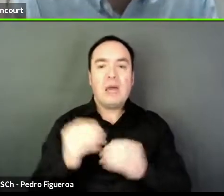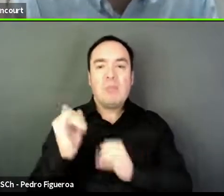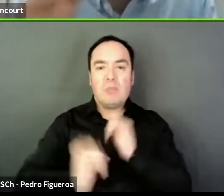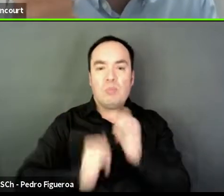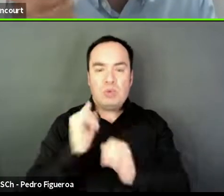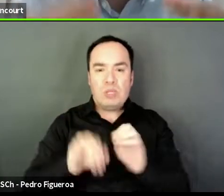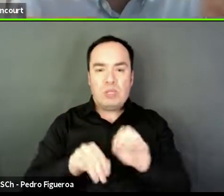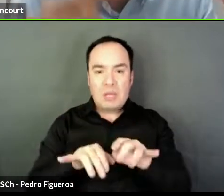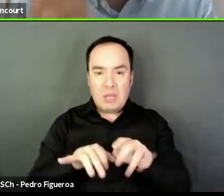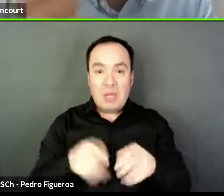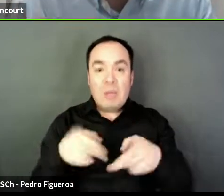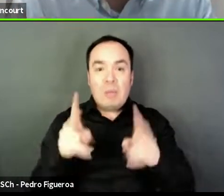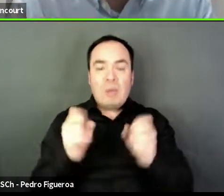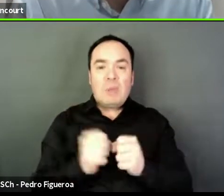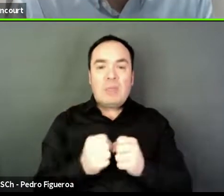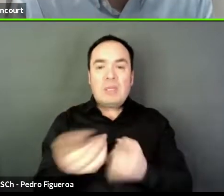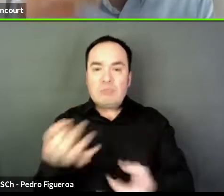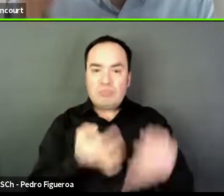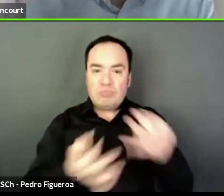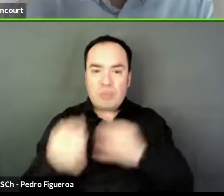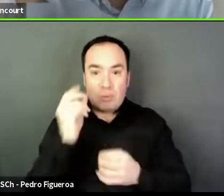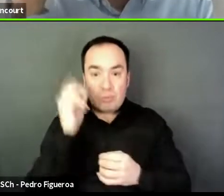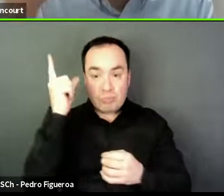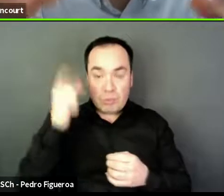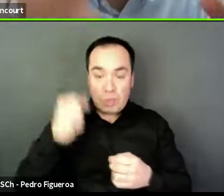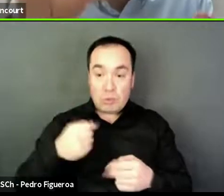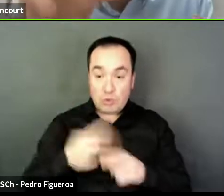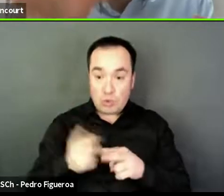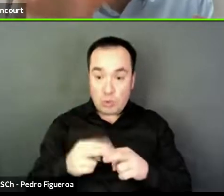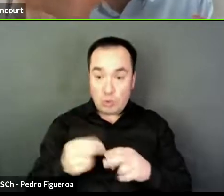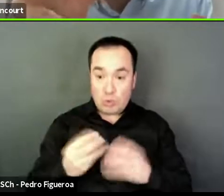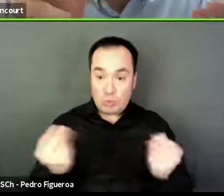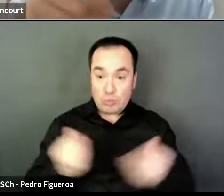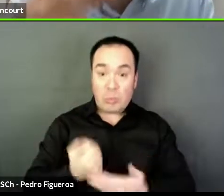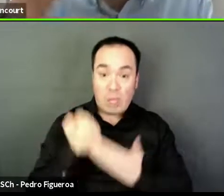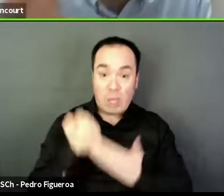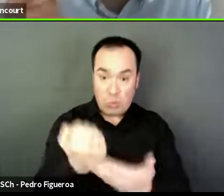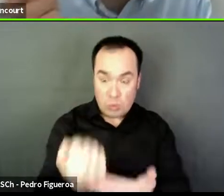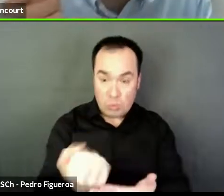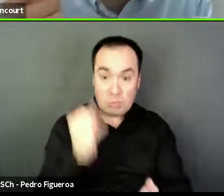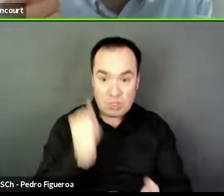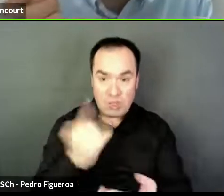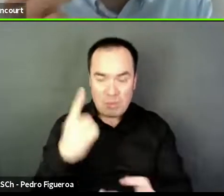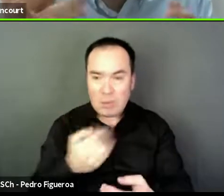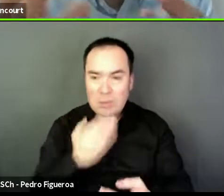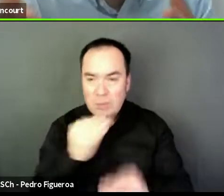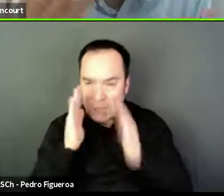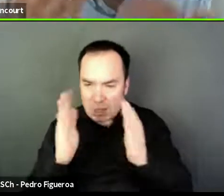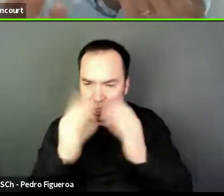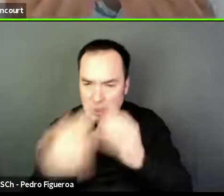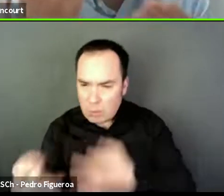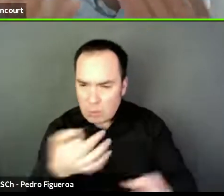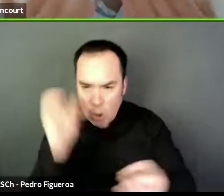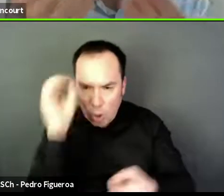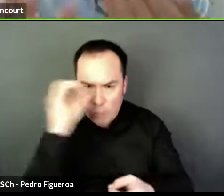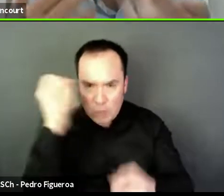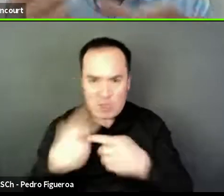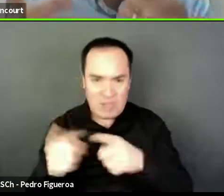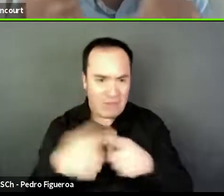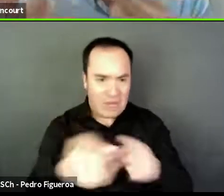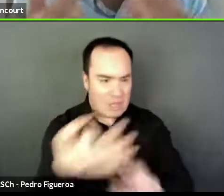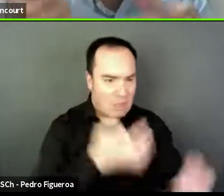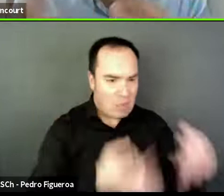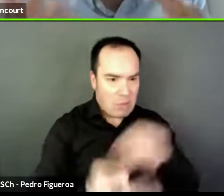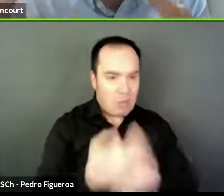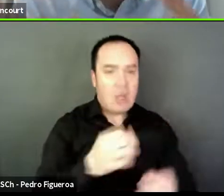pero escuchándolos todo el rato creando grupos de whatsapp de organización los humanos también tratando de entender un poco